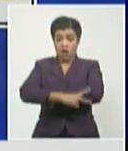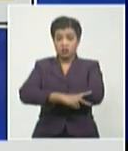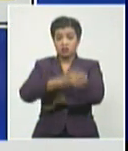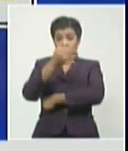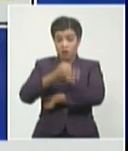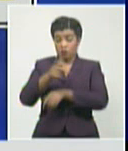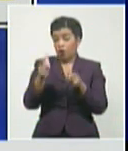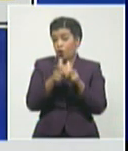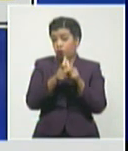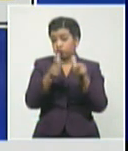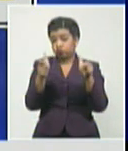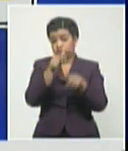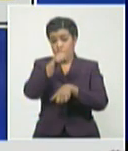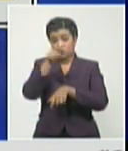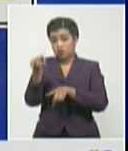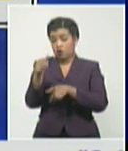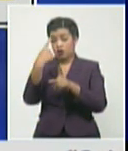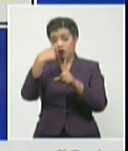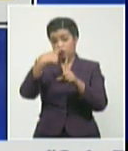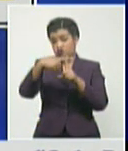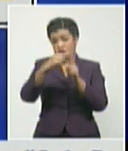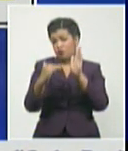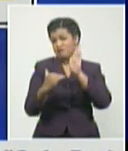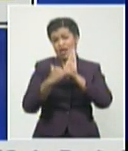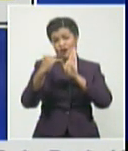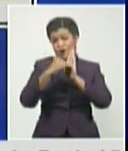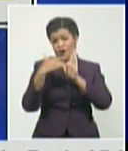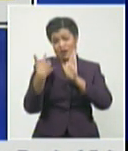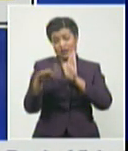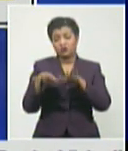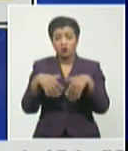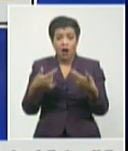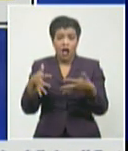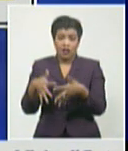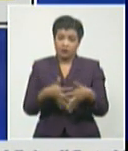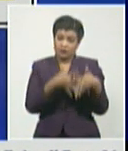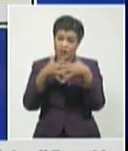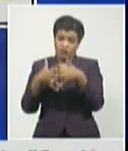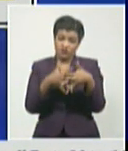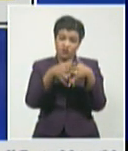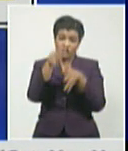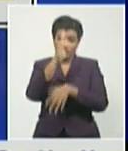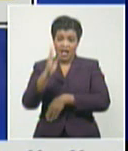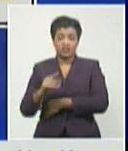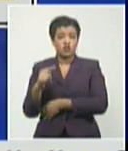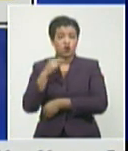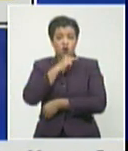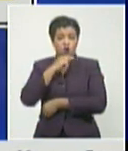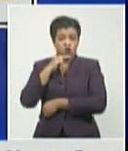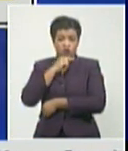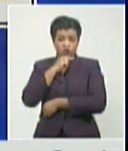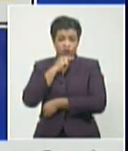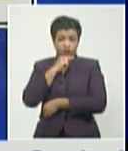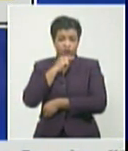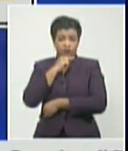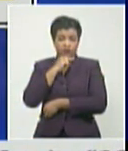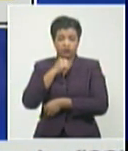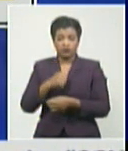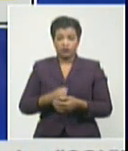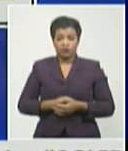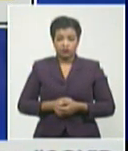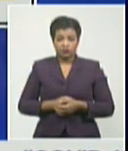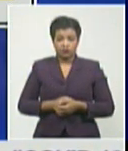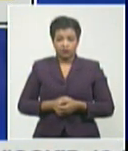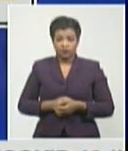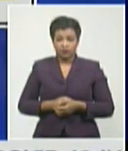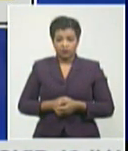con cifras millonarias que son eeuu y brasil a la derecha la